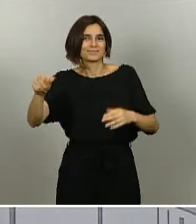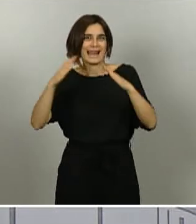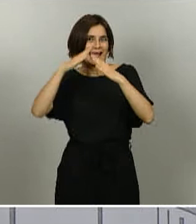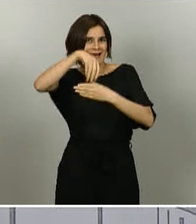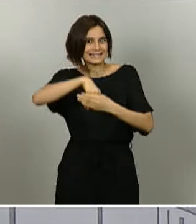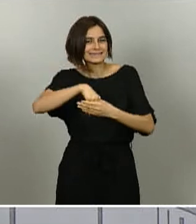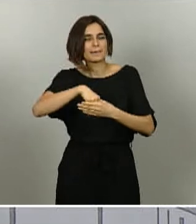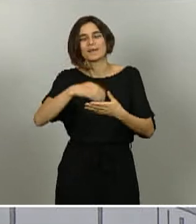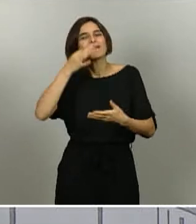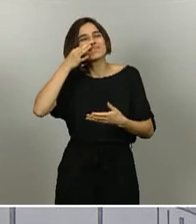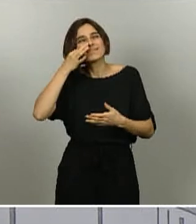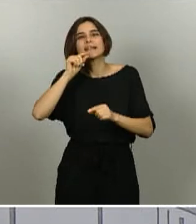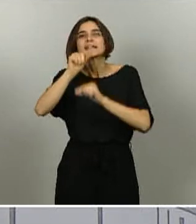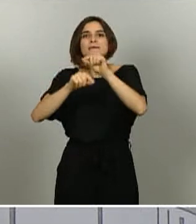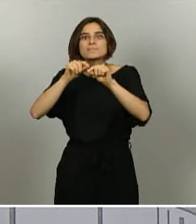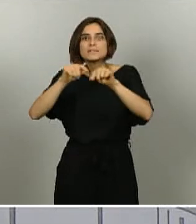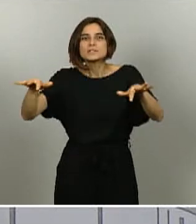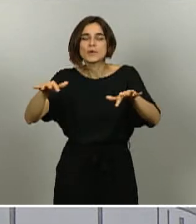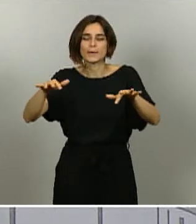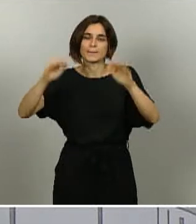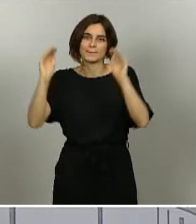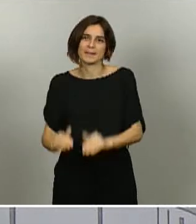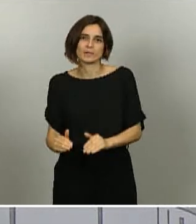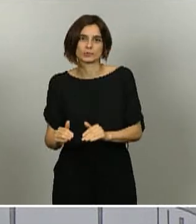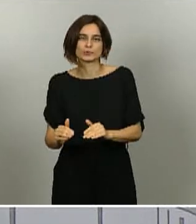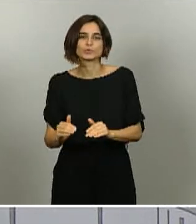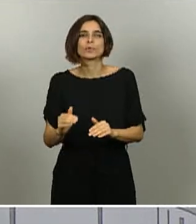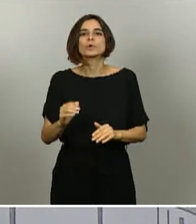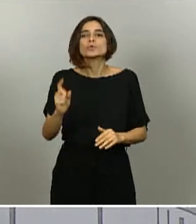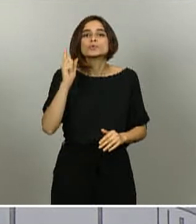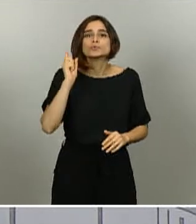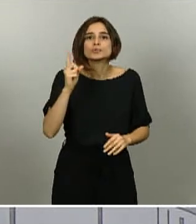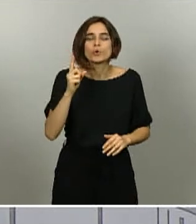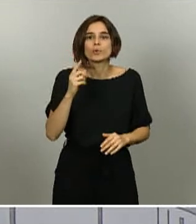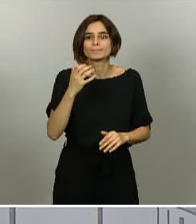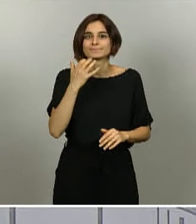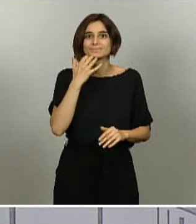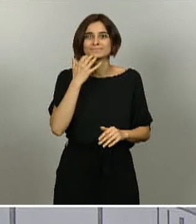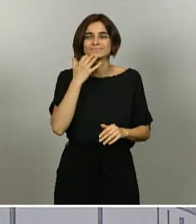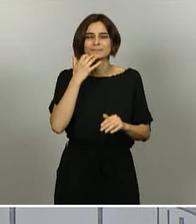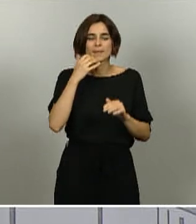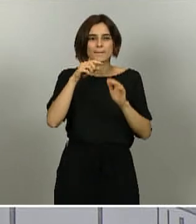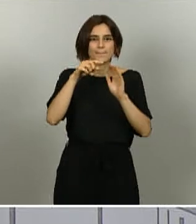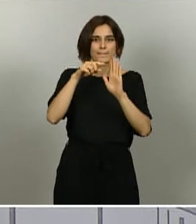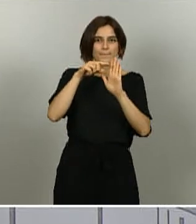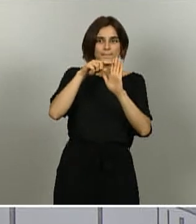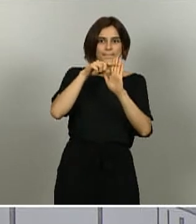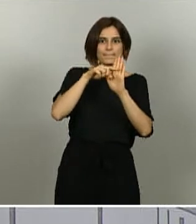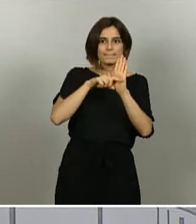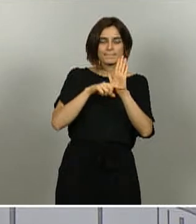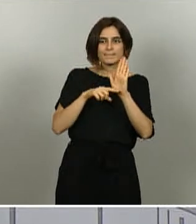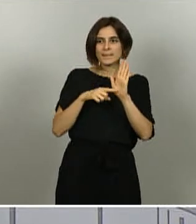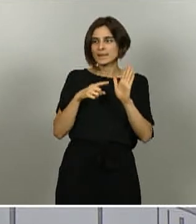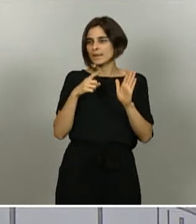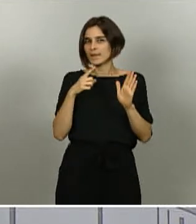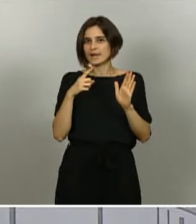menor, salvo en puntos donde las medidas de precaución que hemos estado observando casi todos durante mucho tiempo no se han